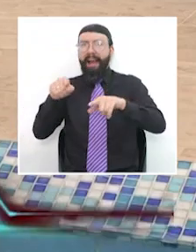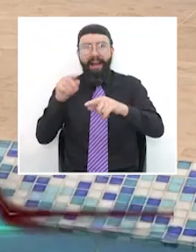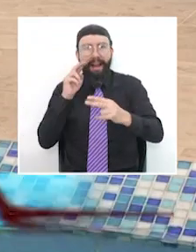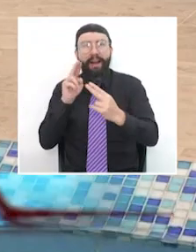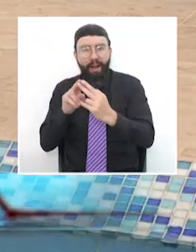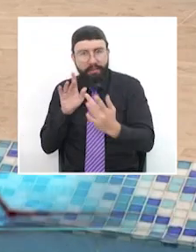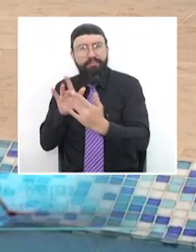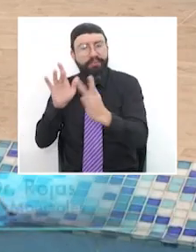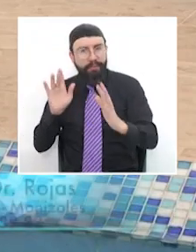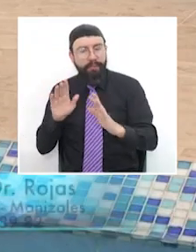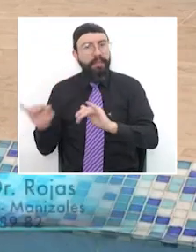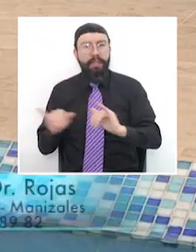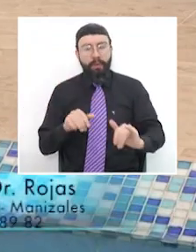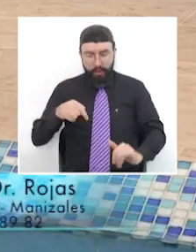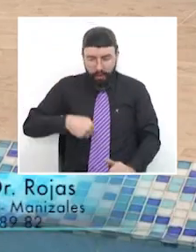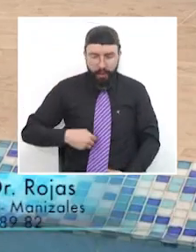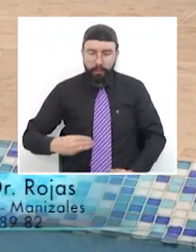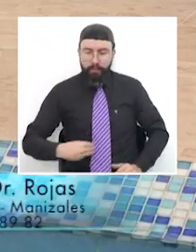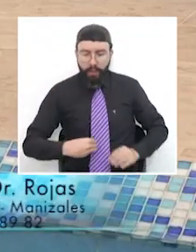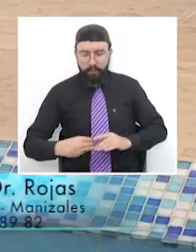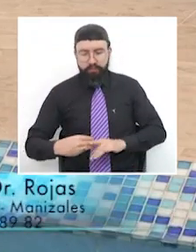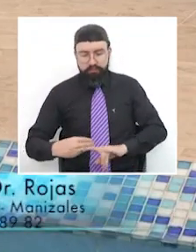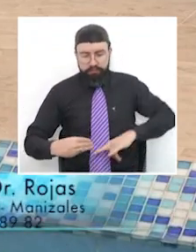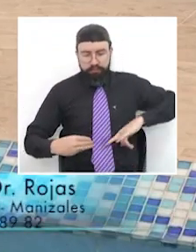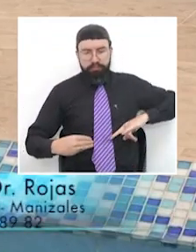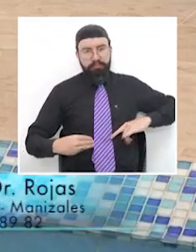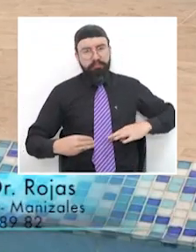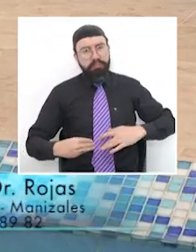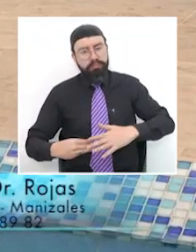y logran luego, al devolverse,